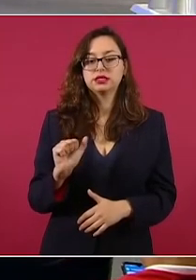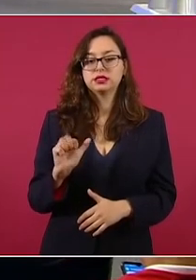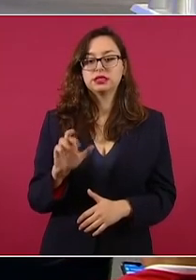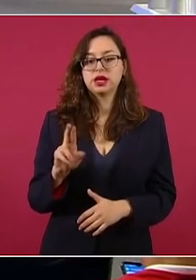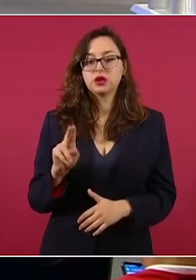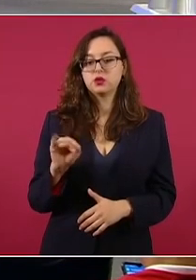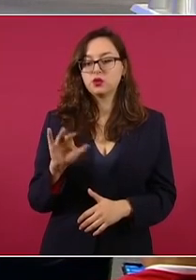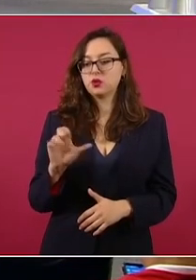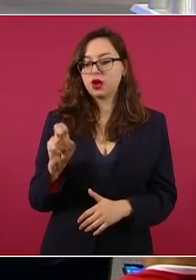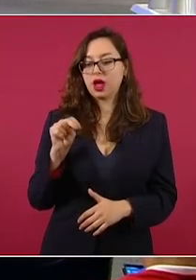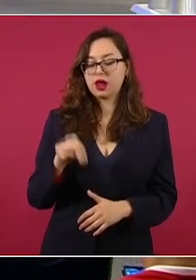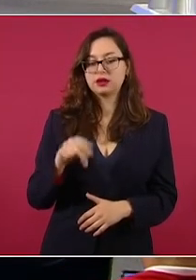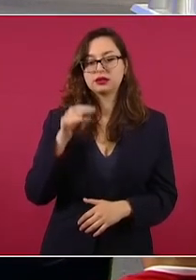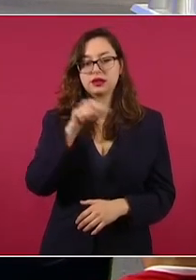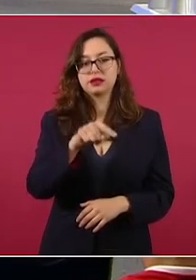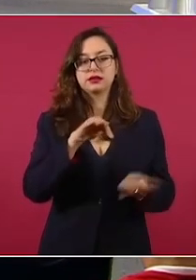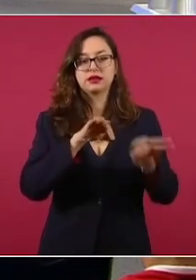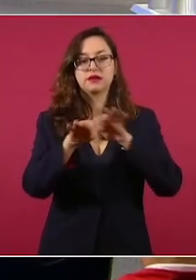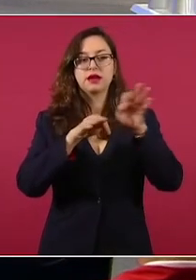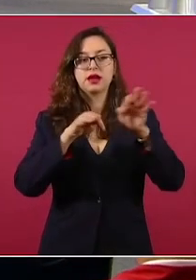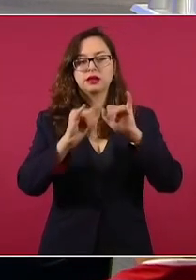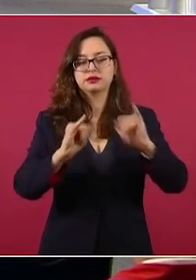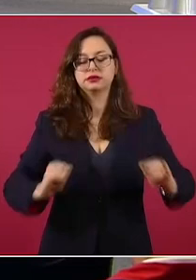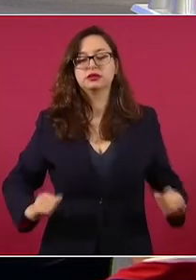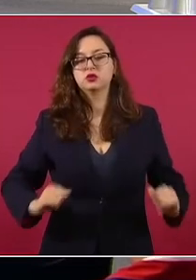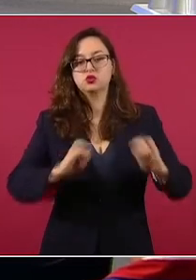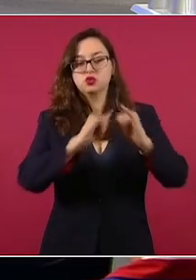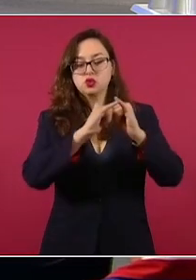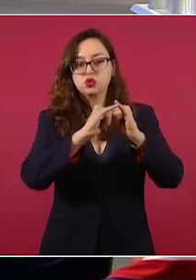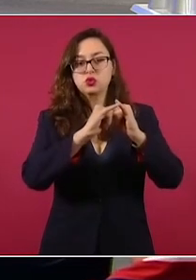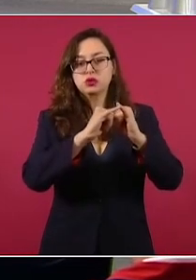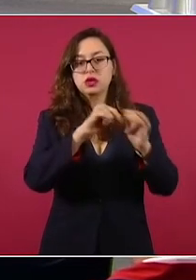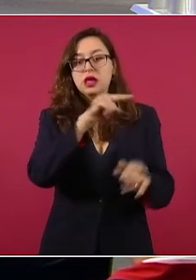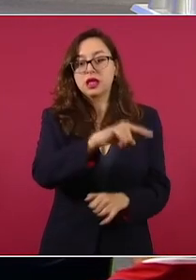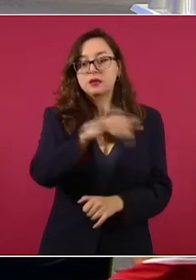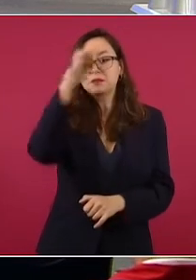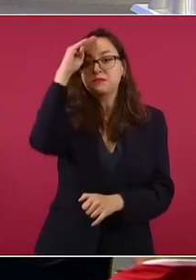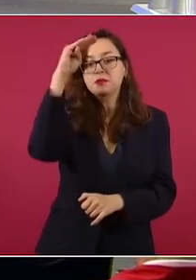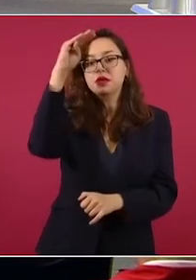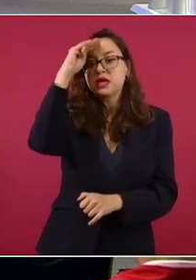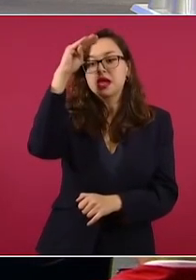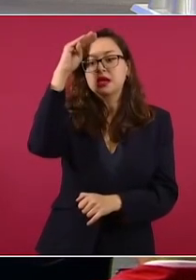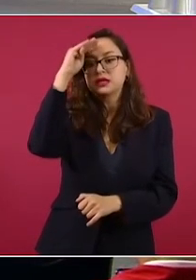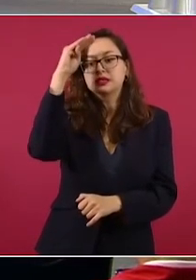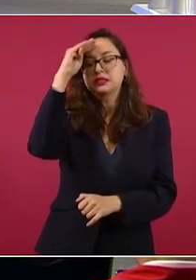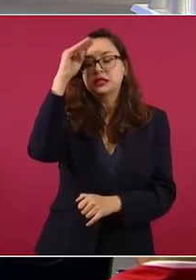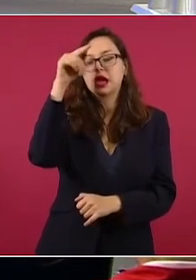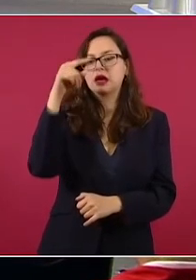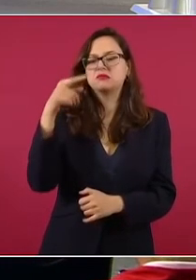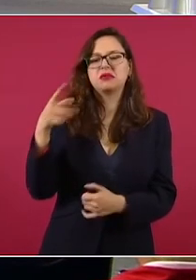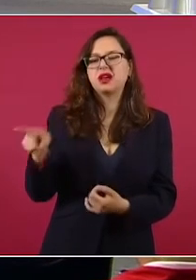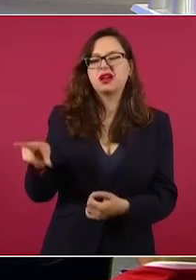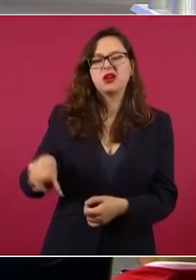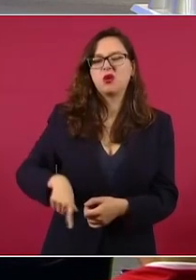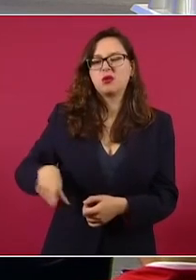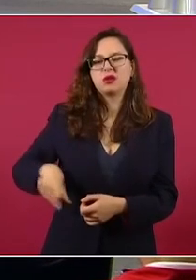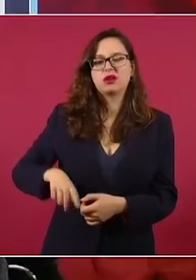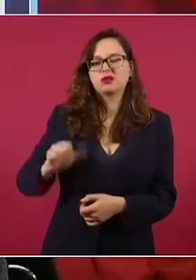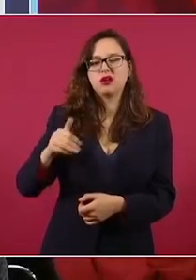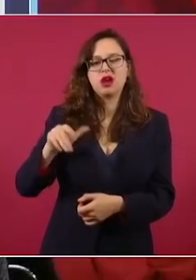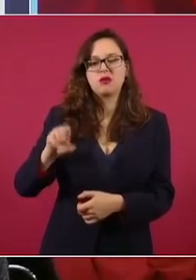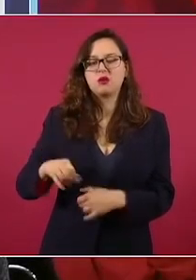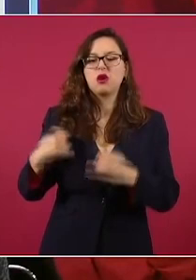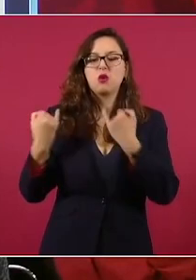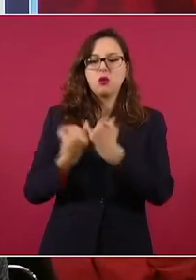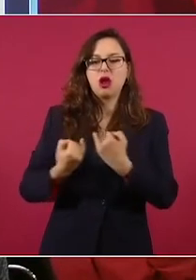organismo, ¿sí? Pero se dio cuenta hace como 3 meses que éramos distintos